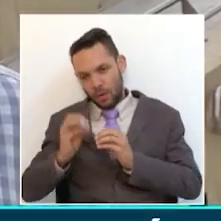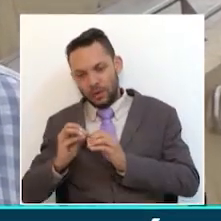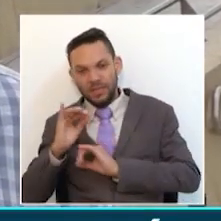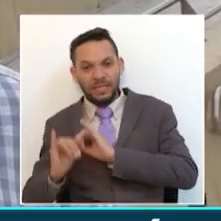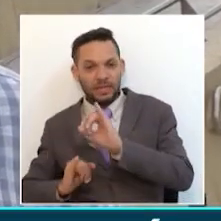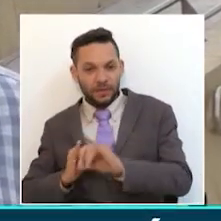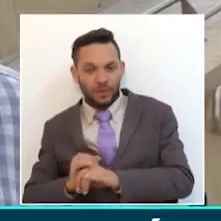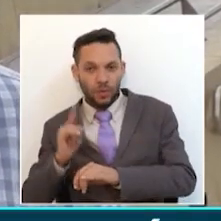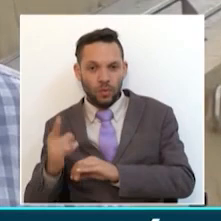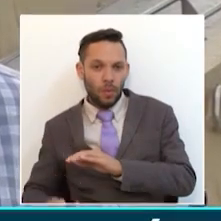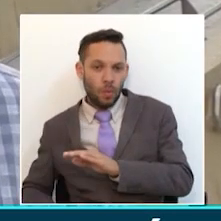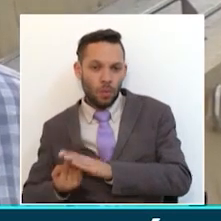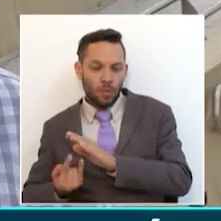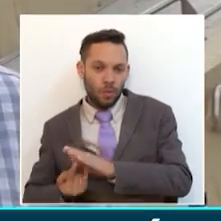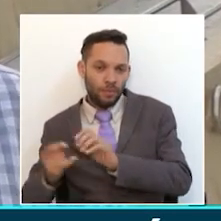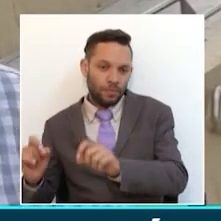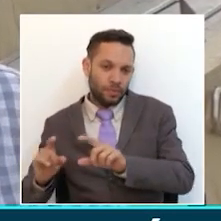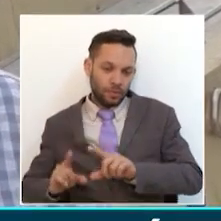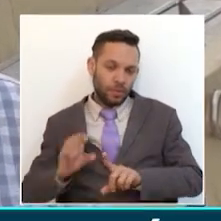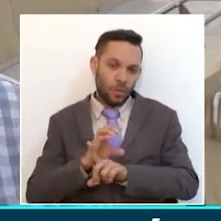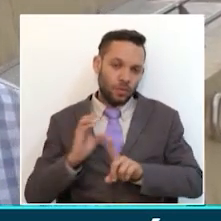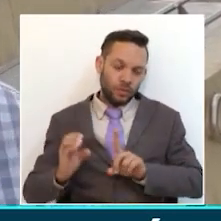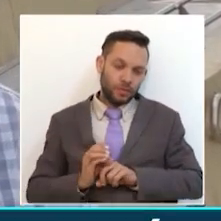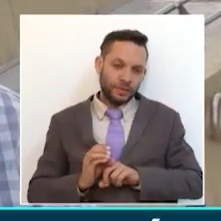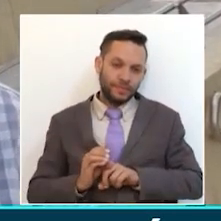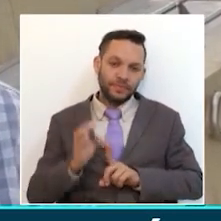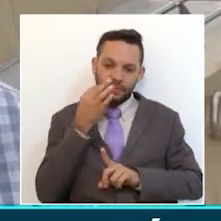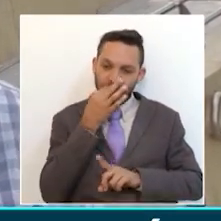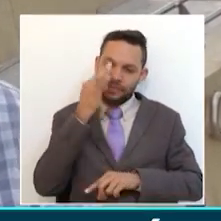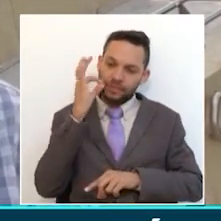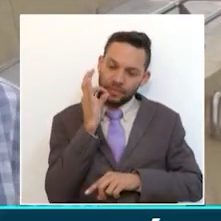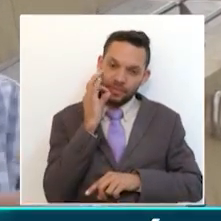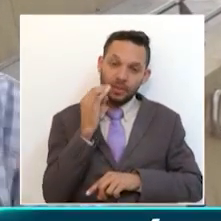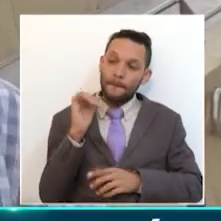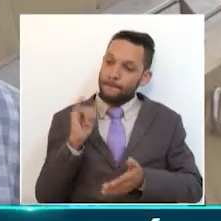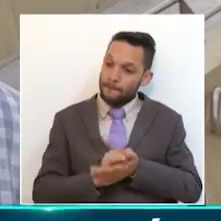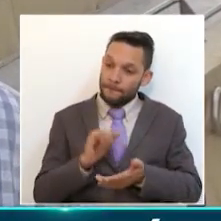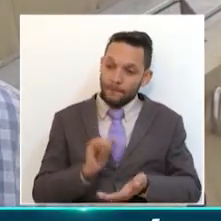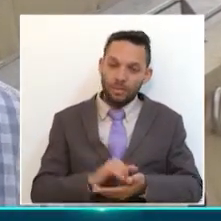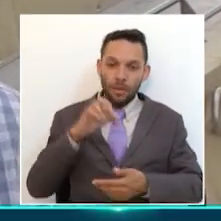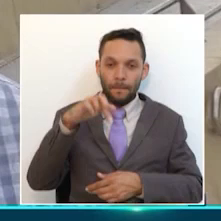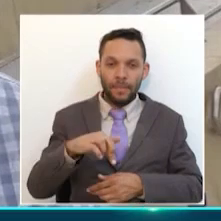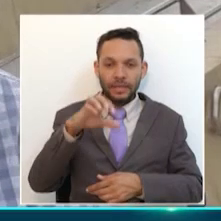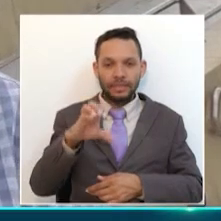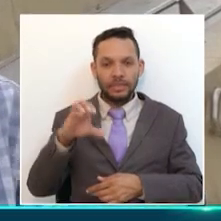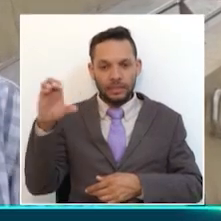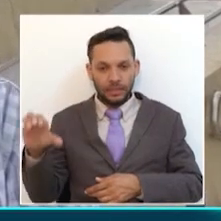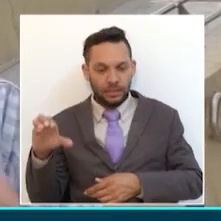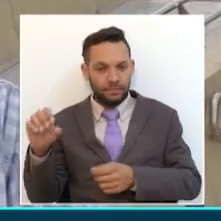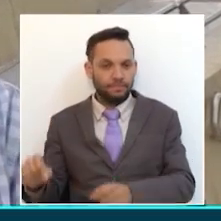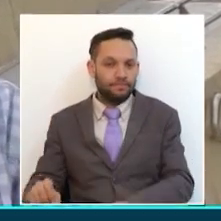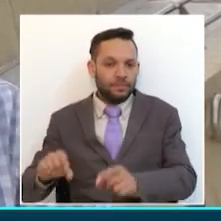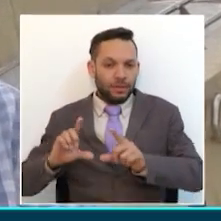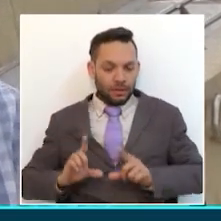de la declaratoria del paisaje cultural cafetero. Poder traer estos instrumentos del PCC al ordenamiento territorial y poder